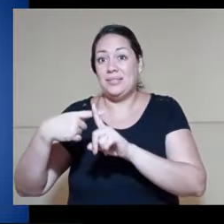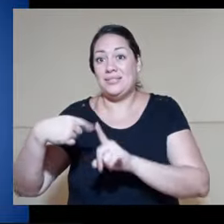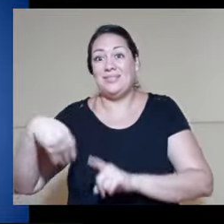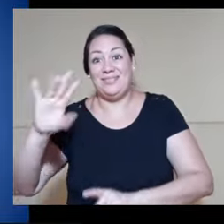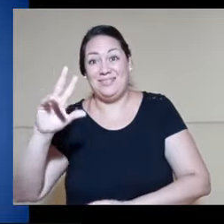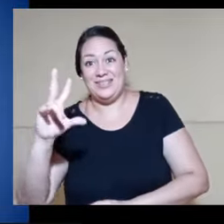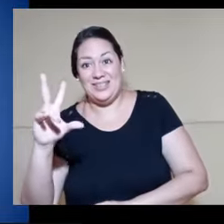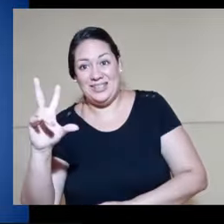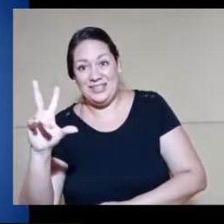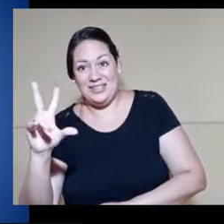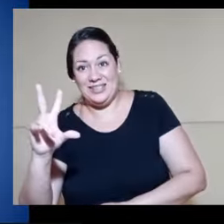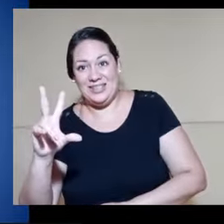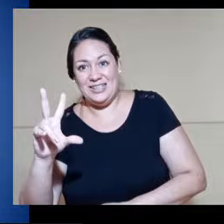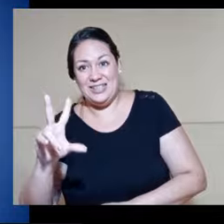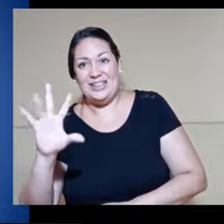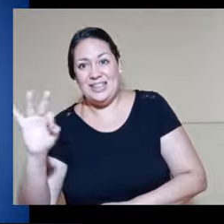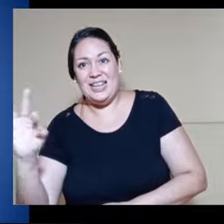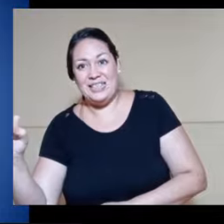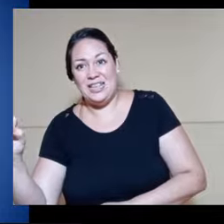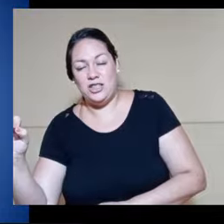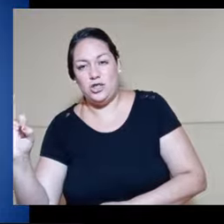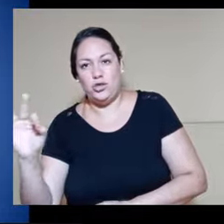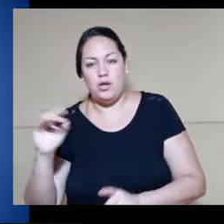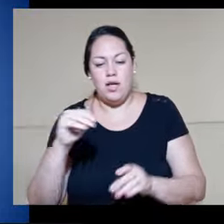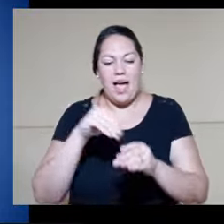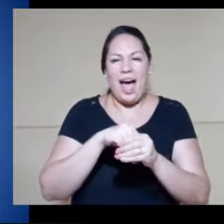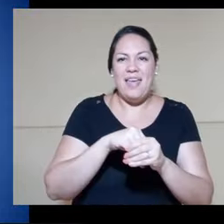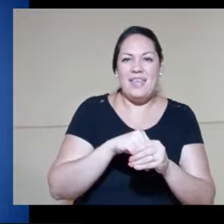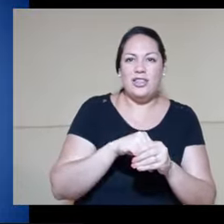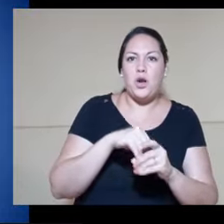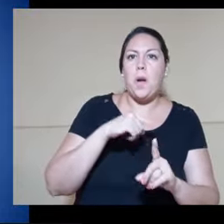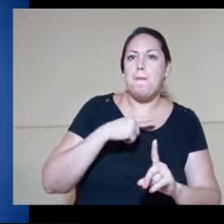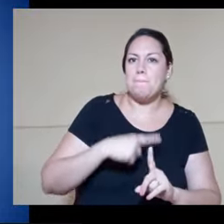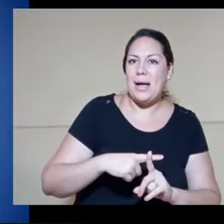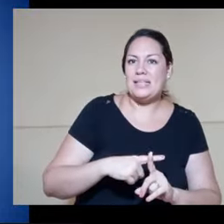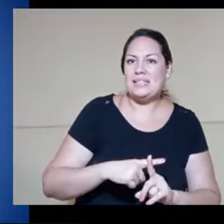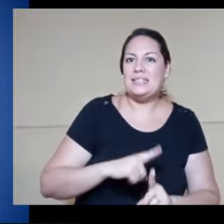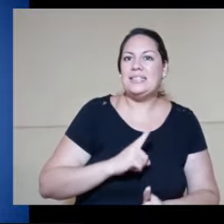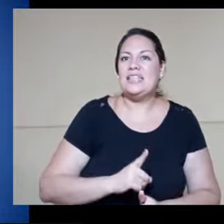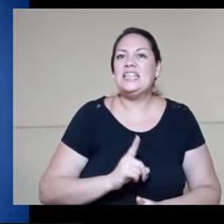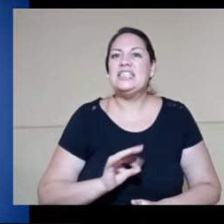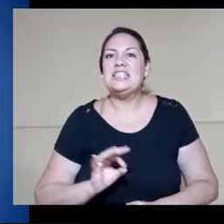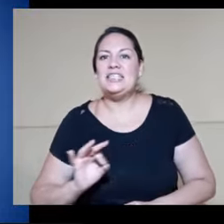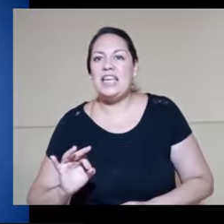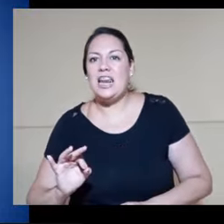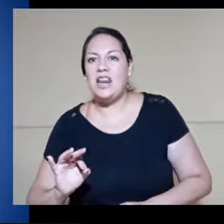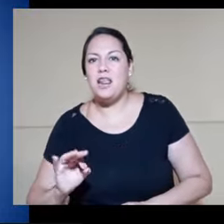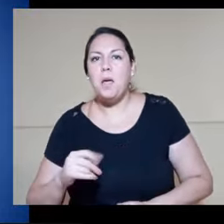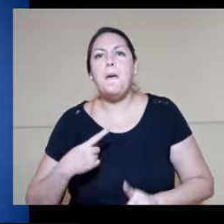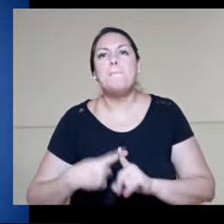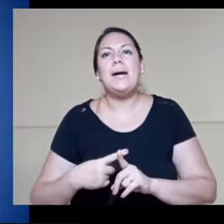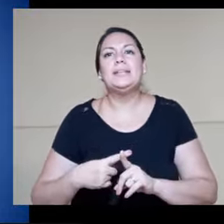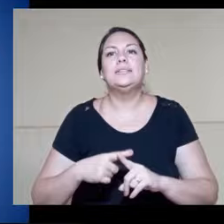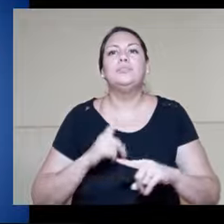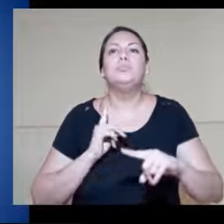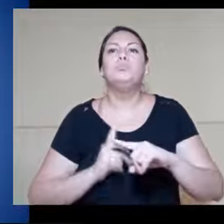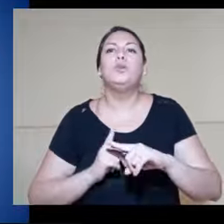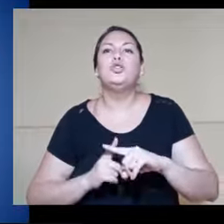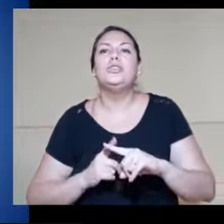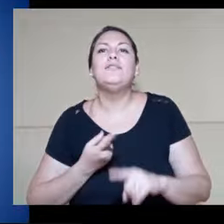mismo. Acá hay 300 cargas positivas de sodio y acá hay 100 cargas positivas de potasio. ¿Dónde está más positivo, afuera o